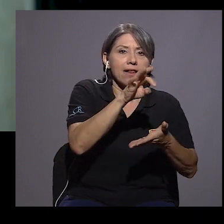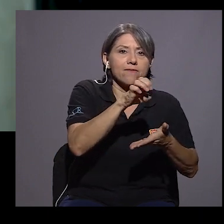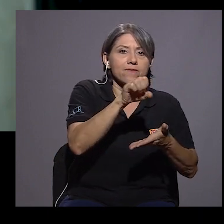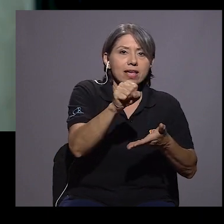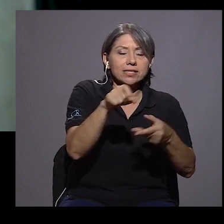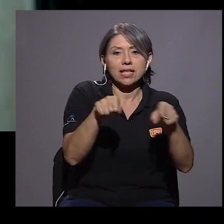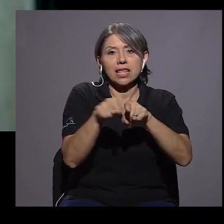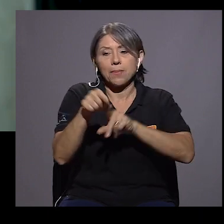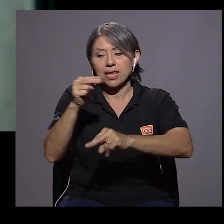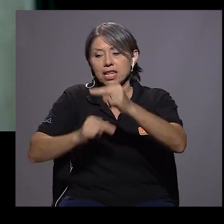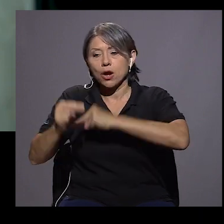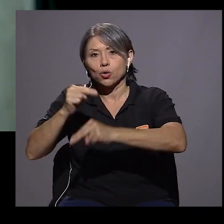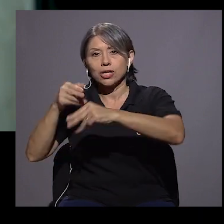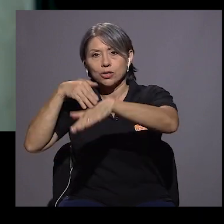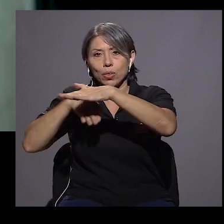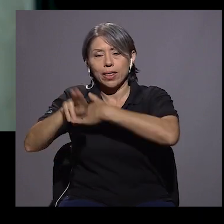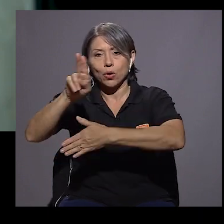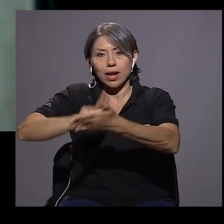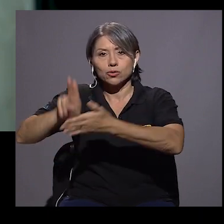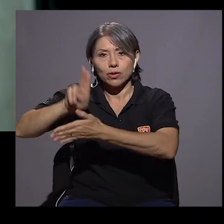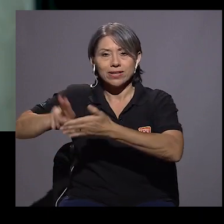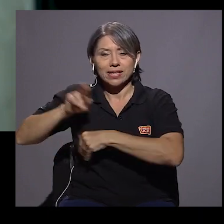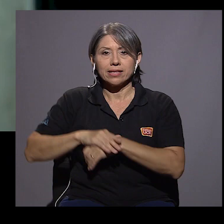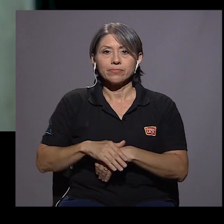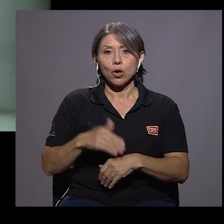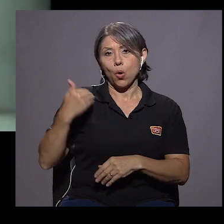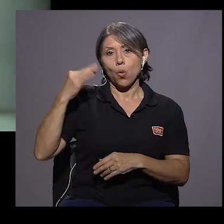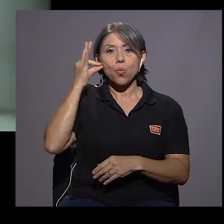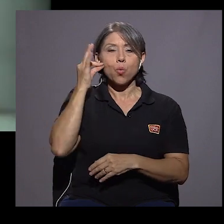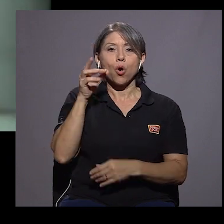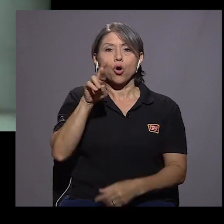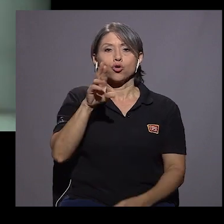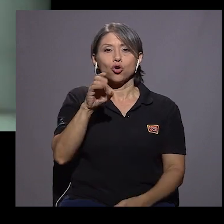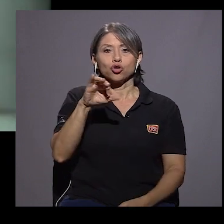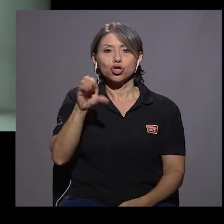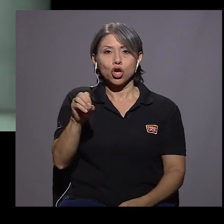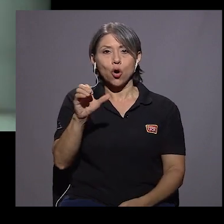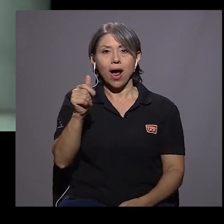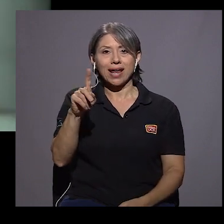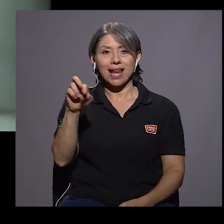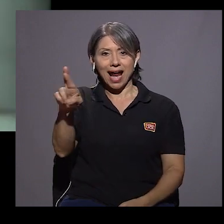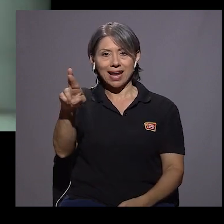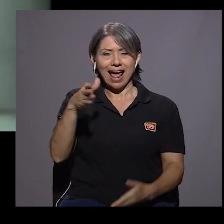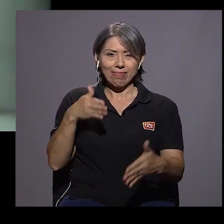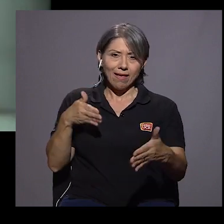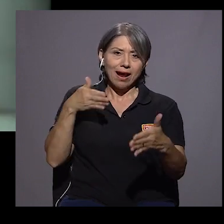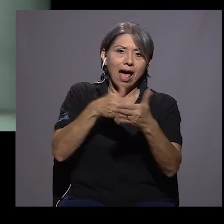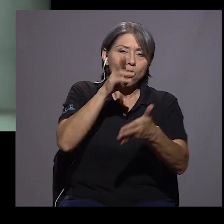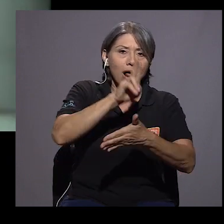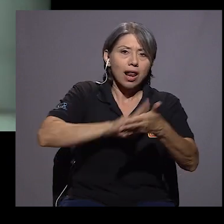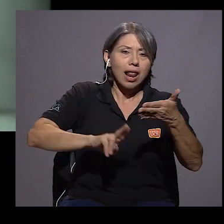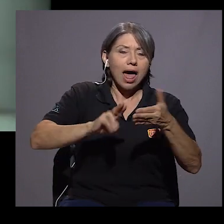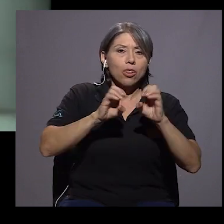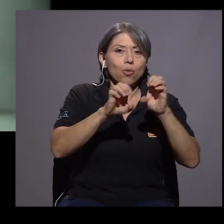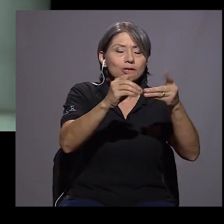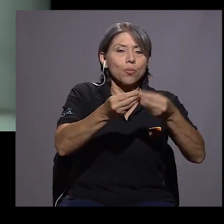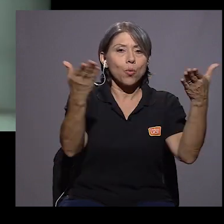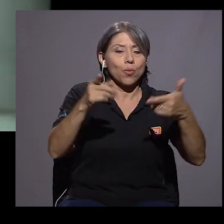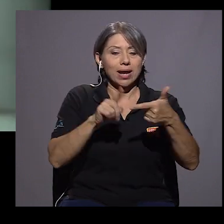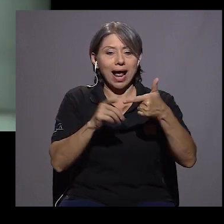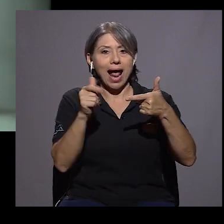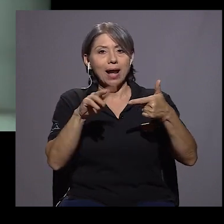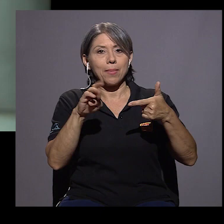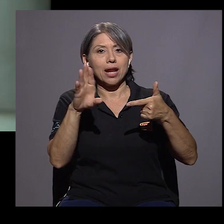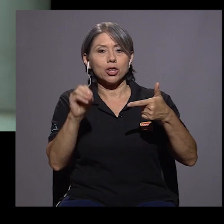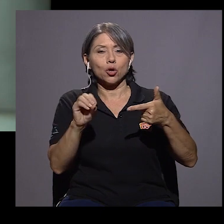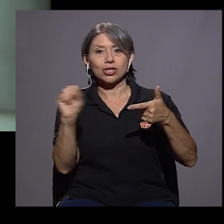como en la negociación que se hace dentro de las universidades. Rocío Aguilar ha atacado a la educación pública. Alberto Salom